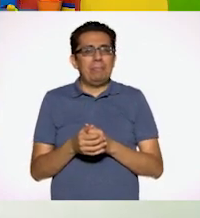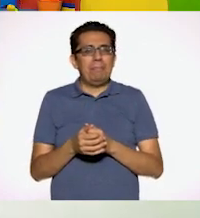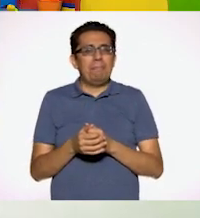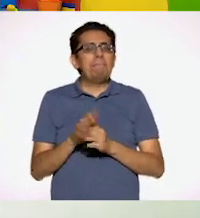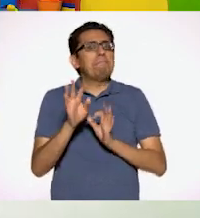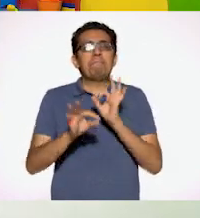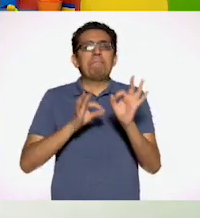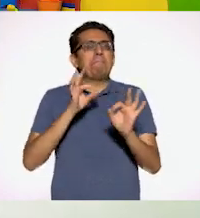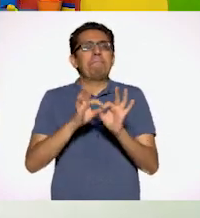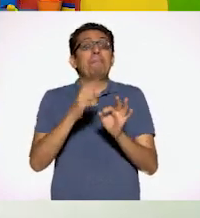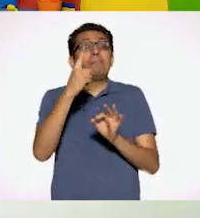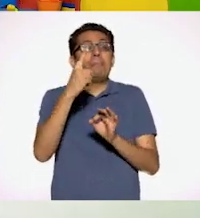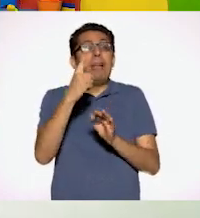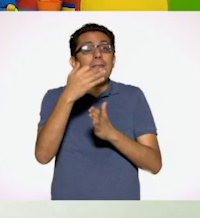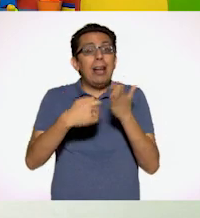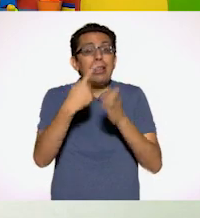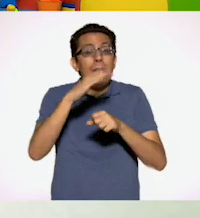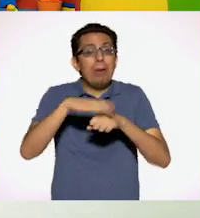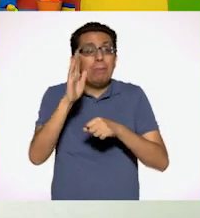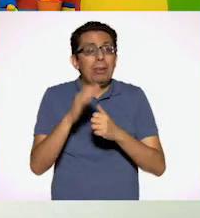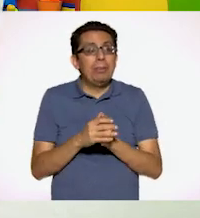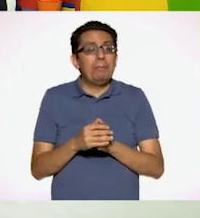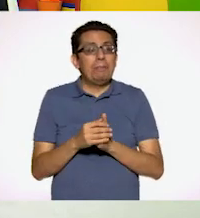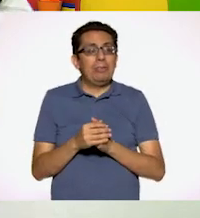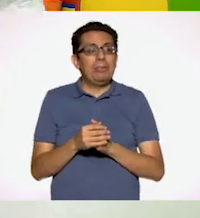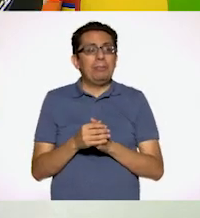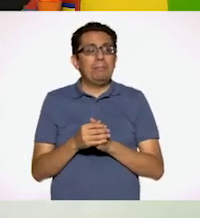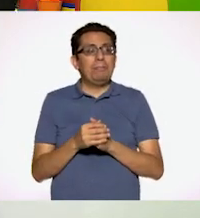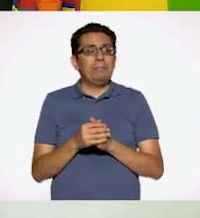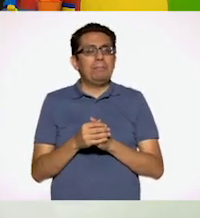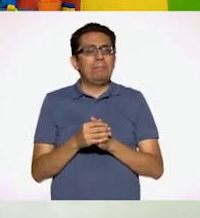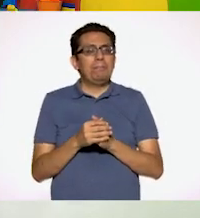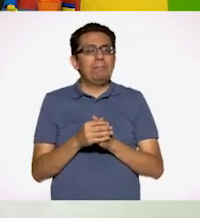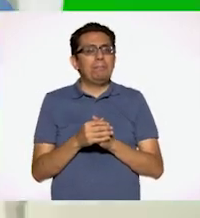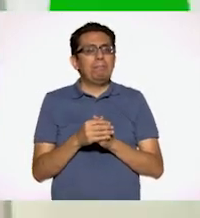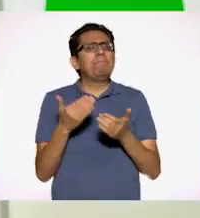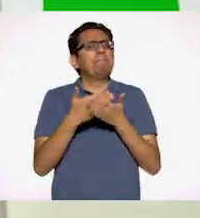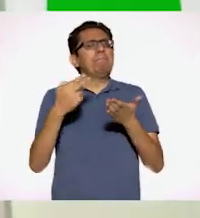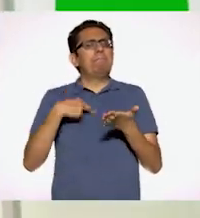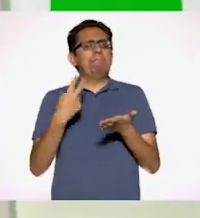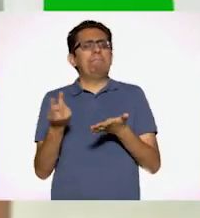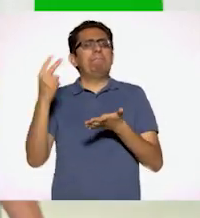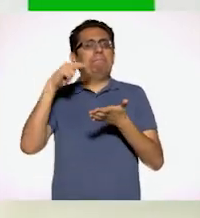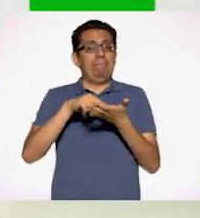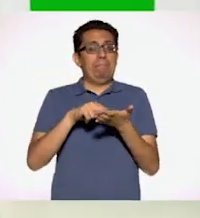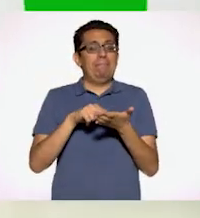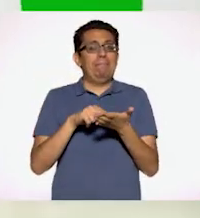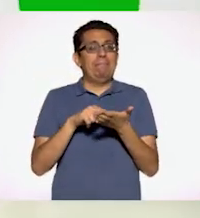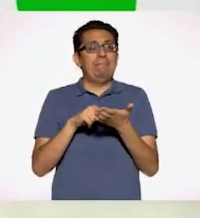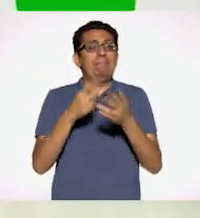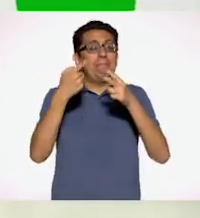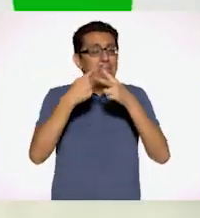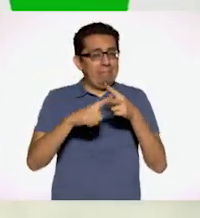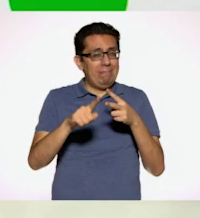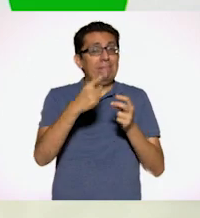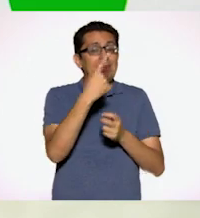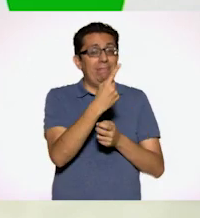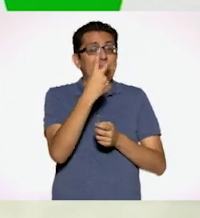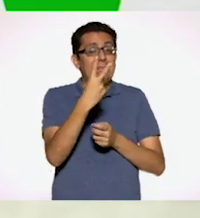¡Listo, listo, listo! ¡Una más! ¿Lista? Sí, ahora lo voy a hacer de pie. Una.